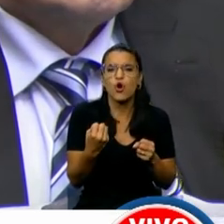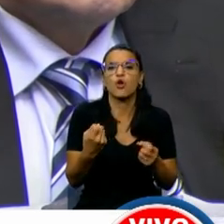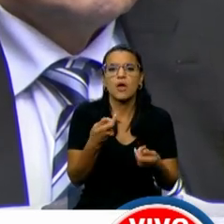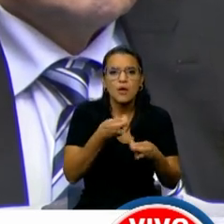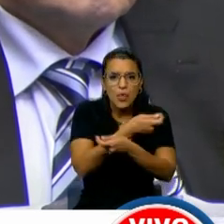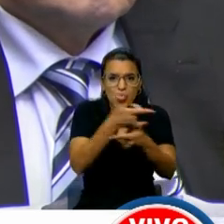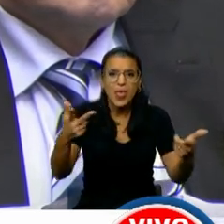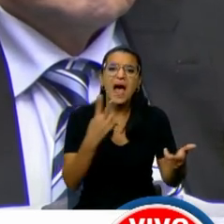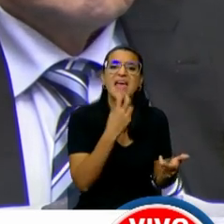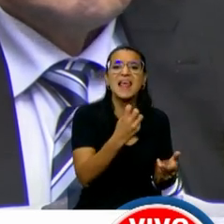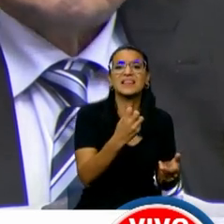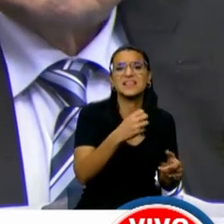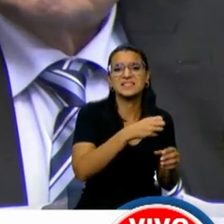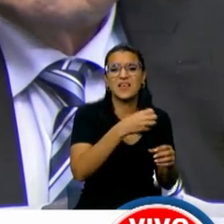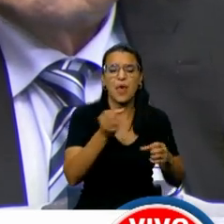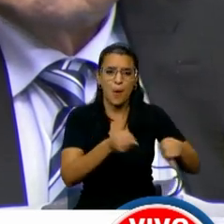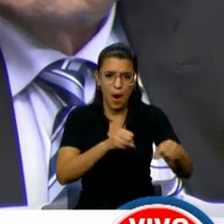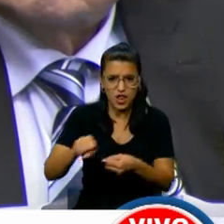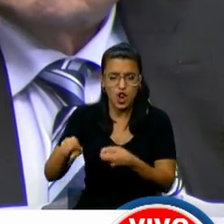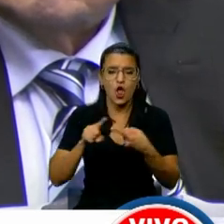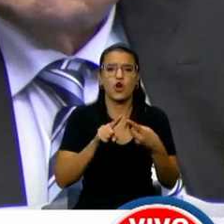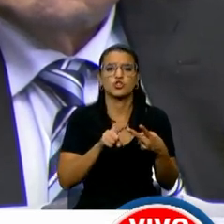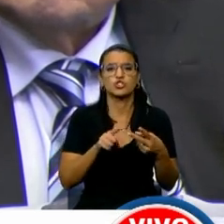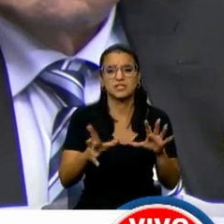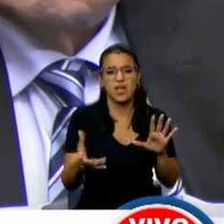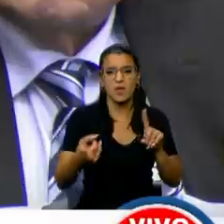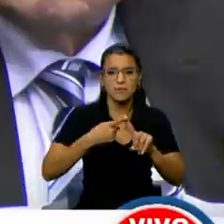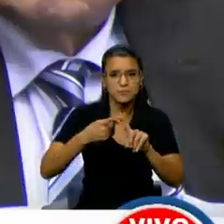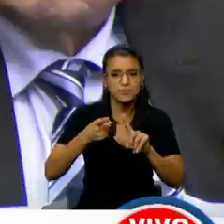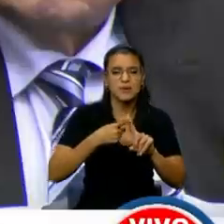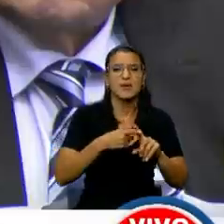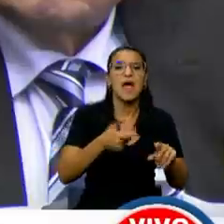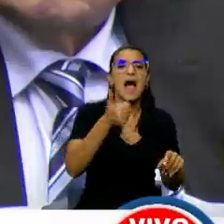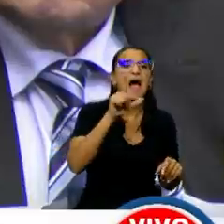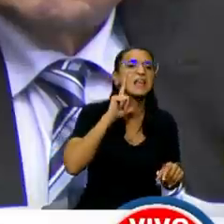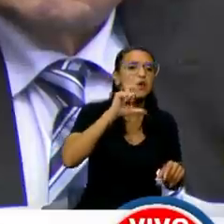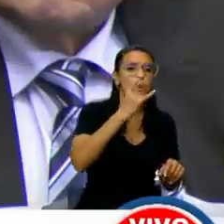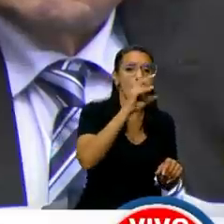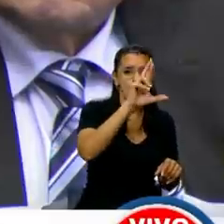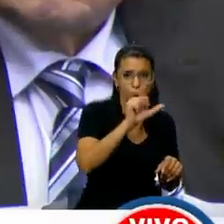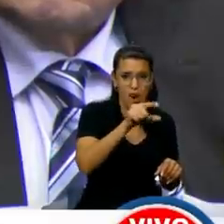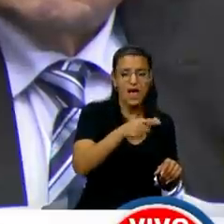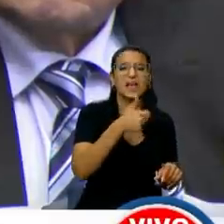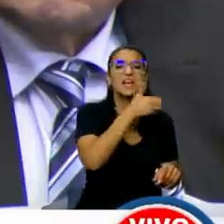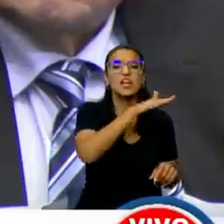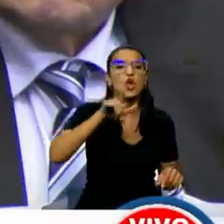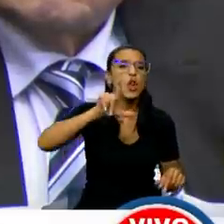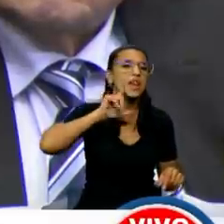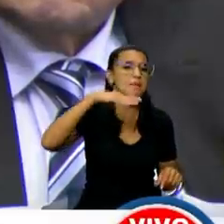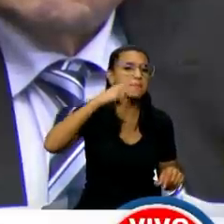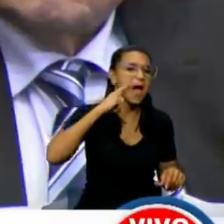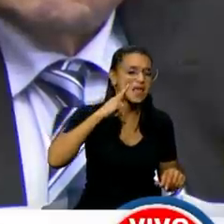redundancia de suministro eléctrico en bariloche es conectando la represa de alicurá que está sobre el río limay